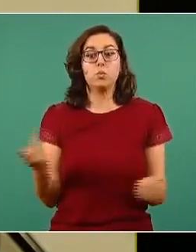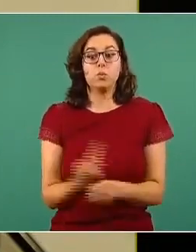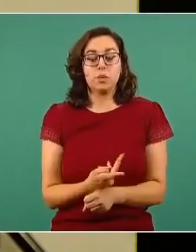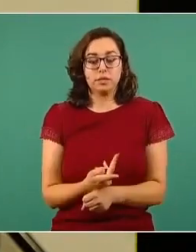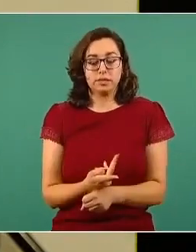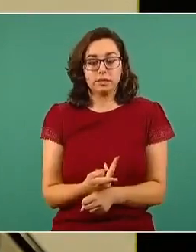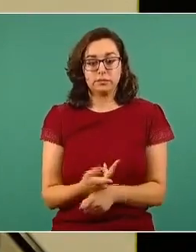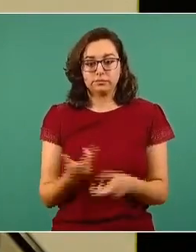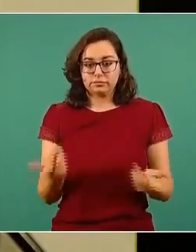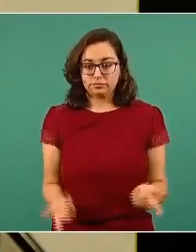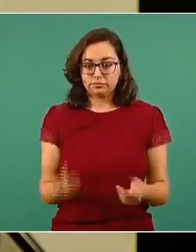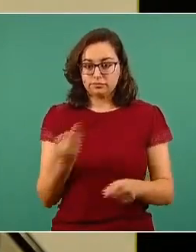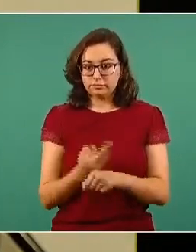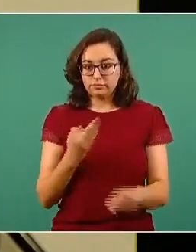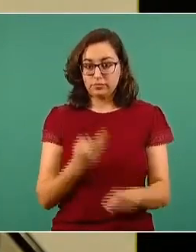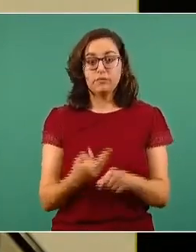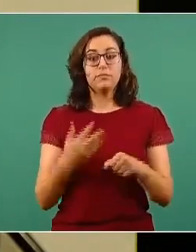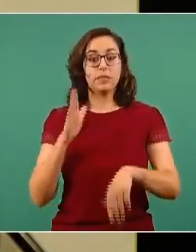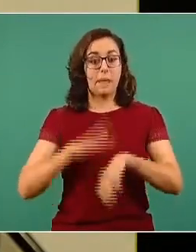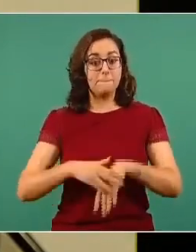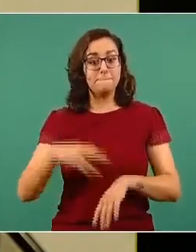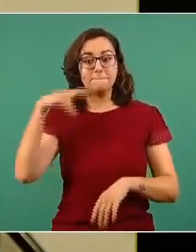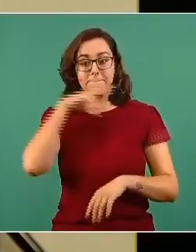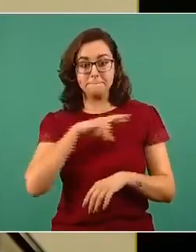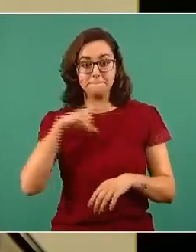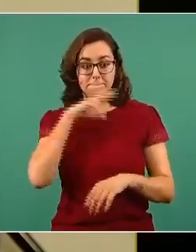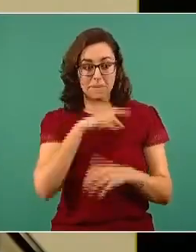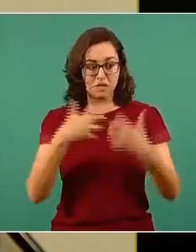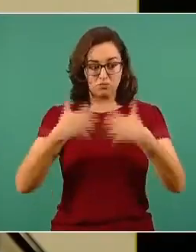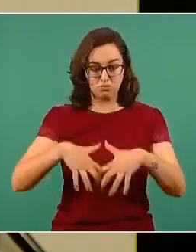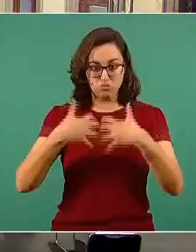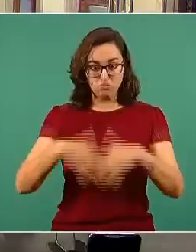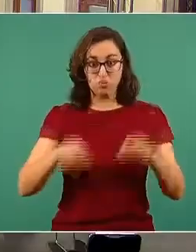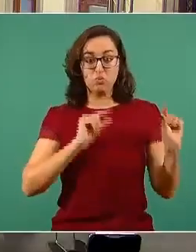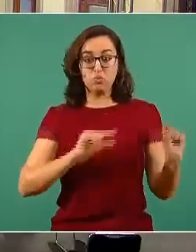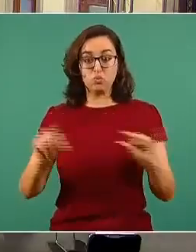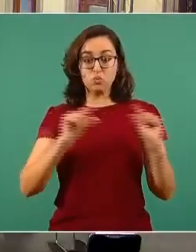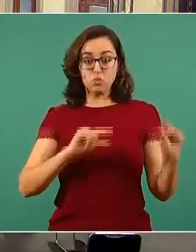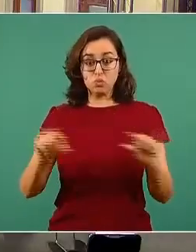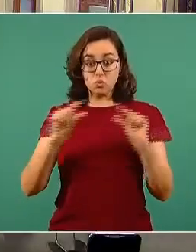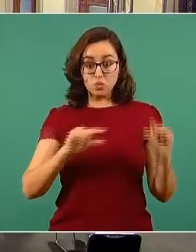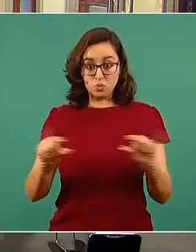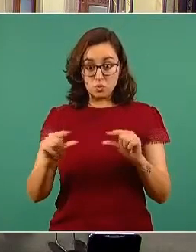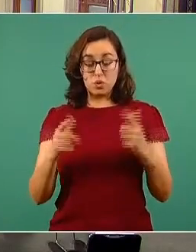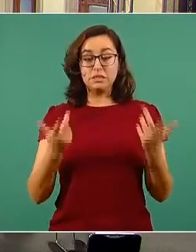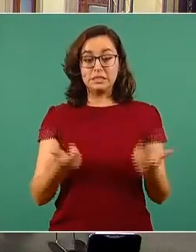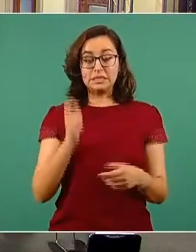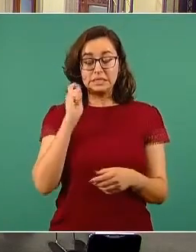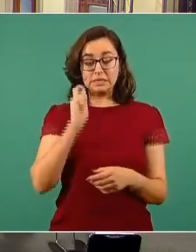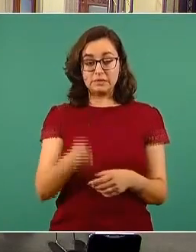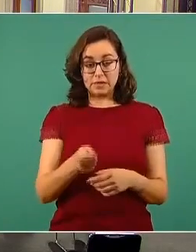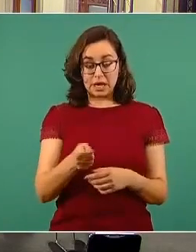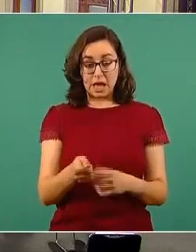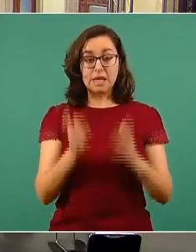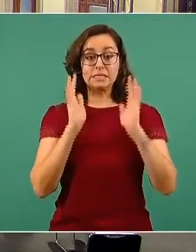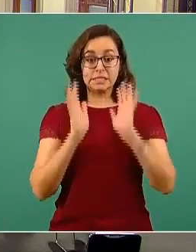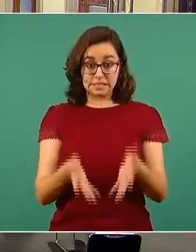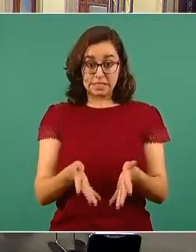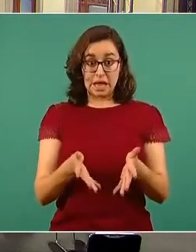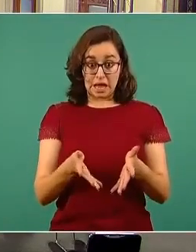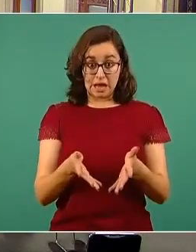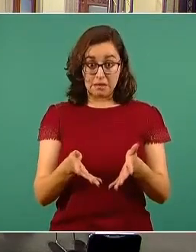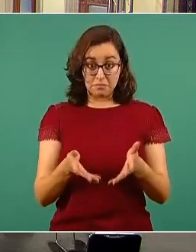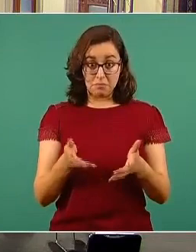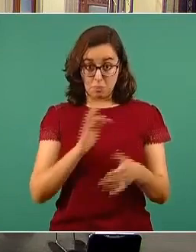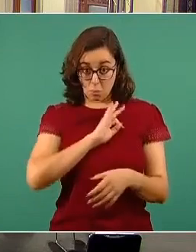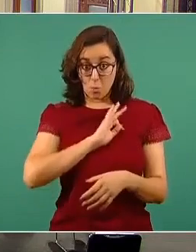esta prisa, ¿no? O esta nueva velocidad que se le está imprimiendo a la vacunación en México obedece a que ya se están envasando o ya